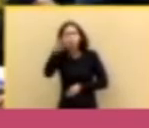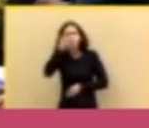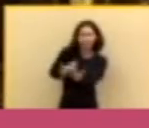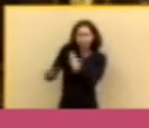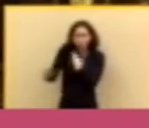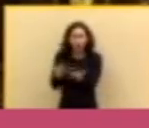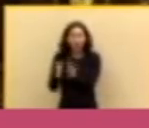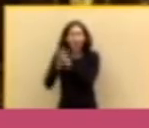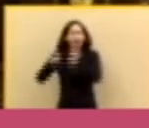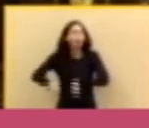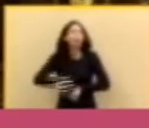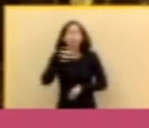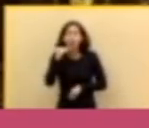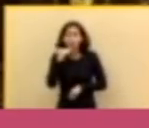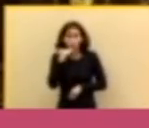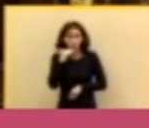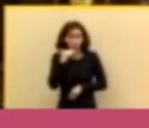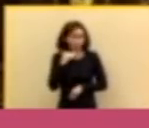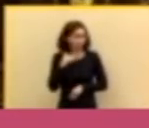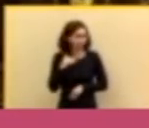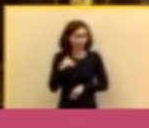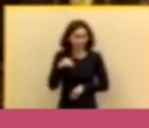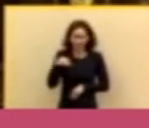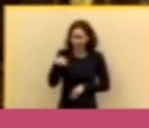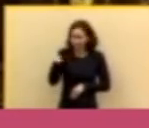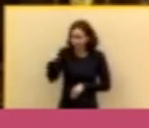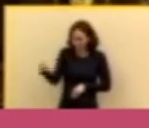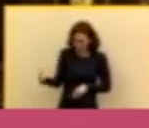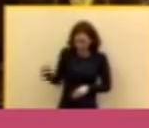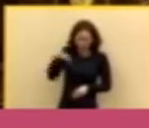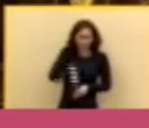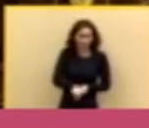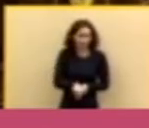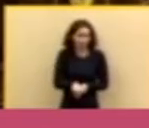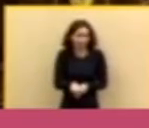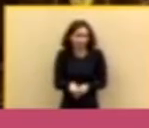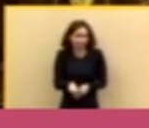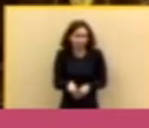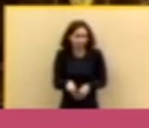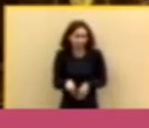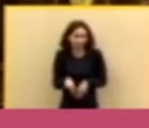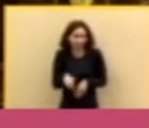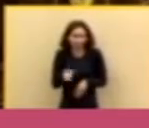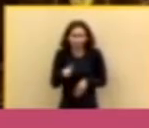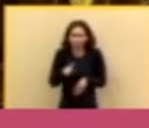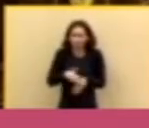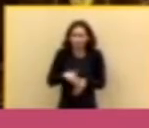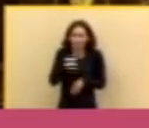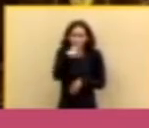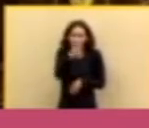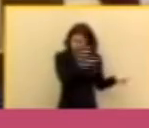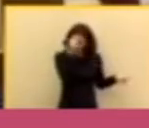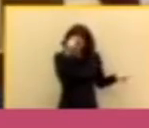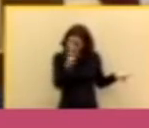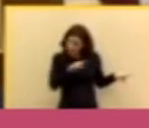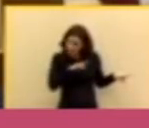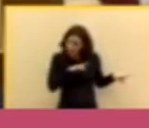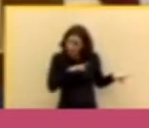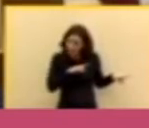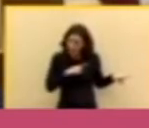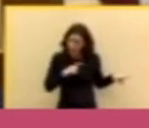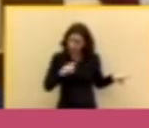y él aspira a la tercera. Y yo creo que no se da cuenta de que en las circunstancias actuales, con el pluripartidismo generado por el señor